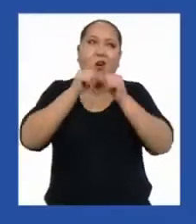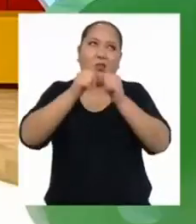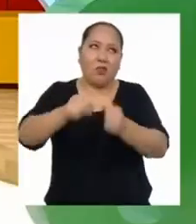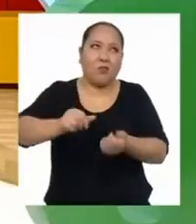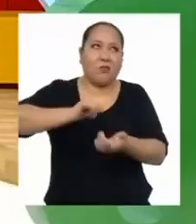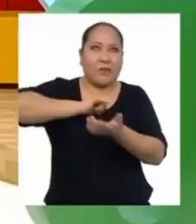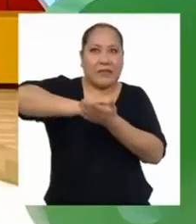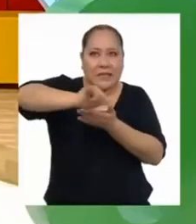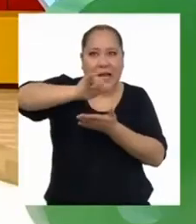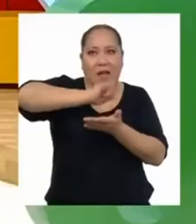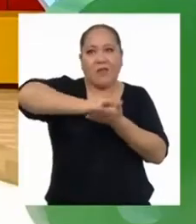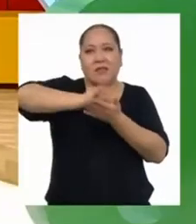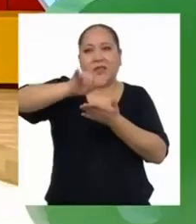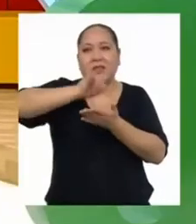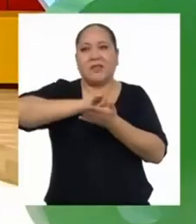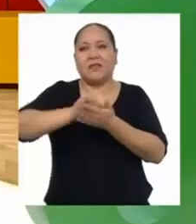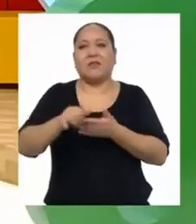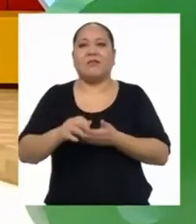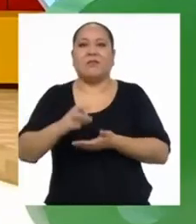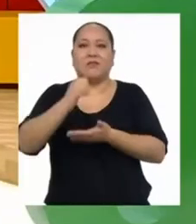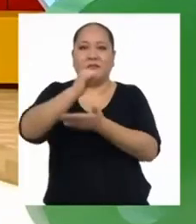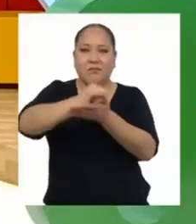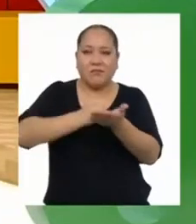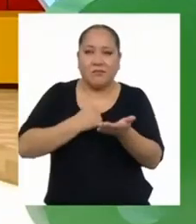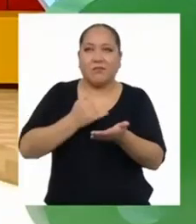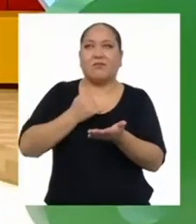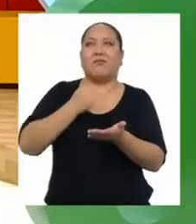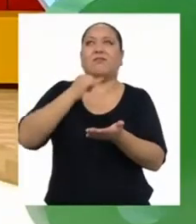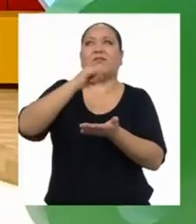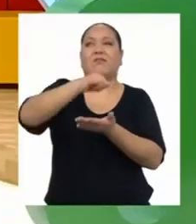mensajes.